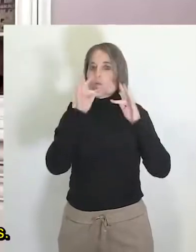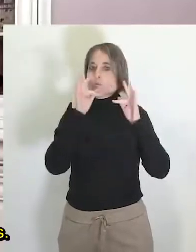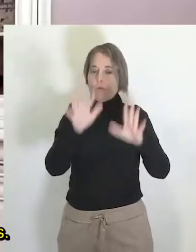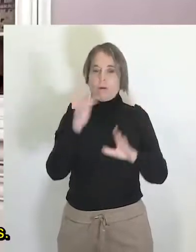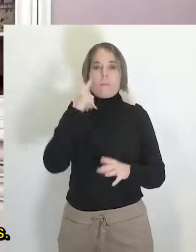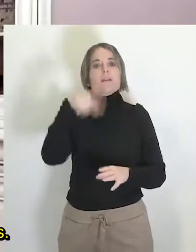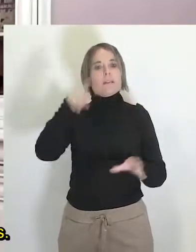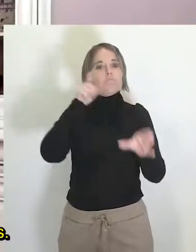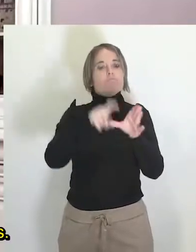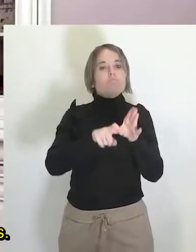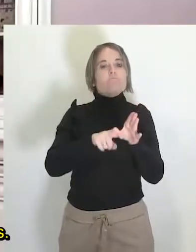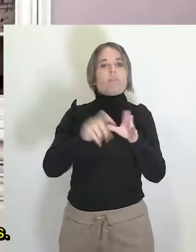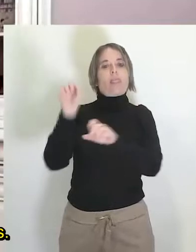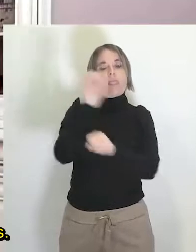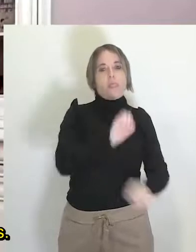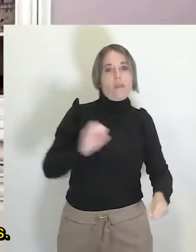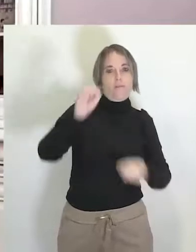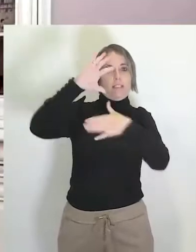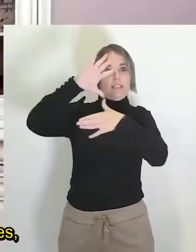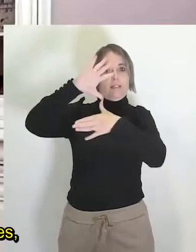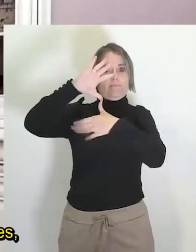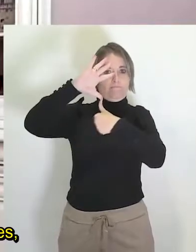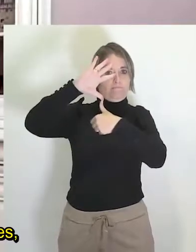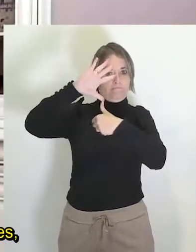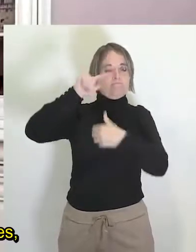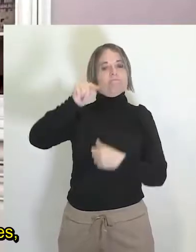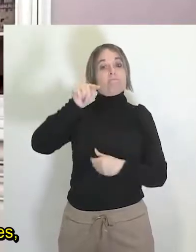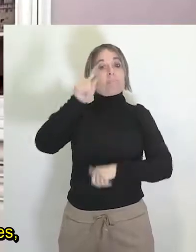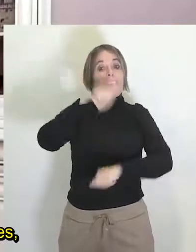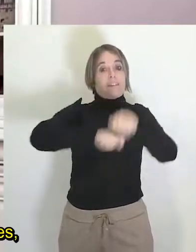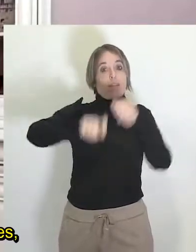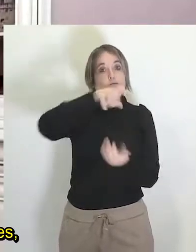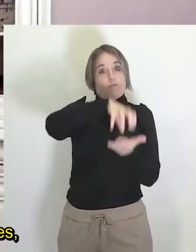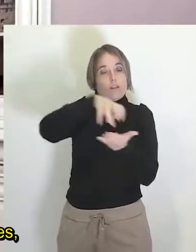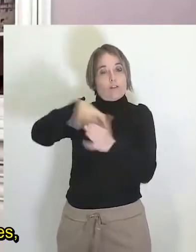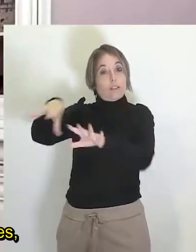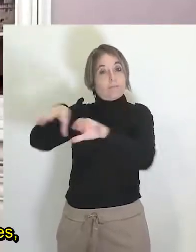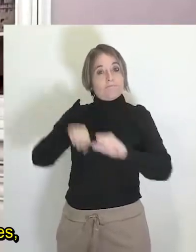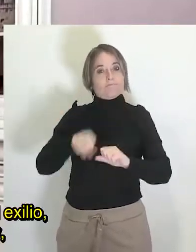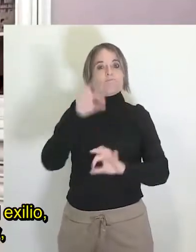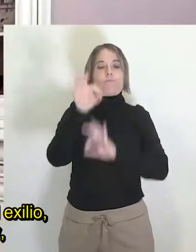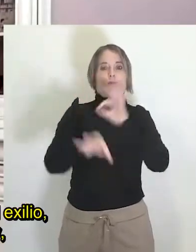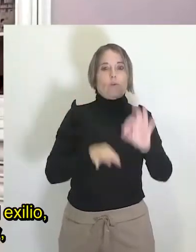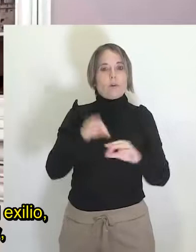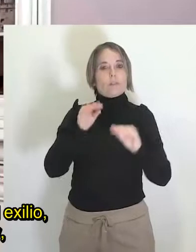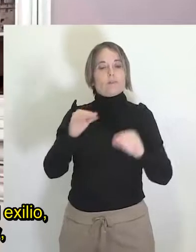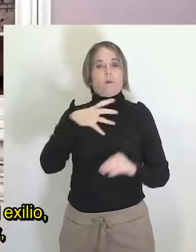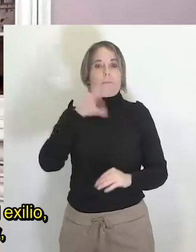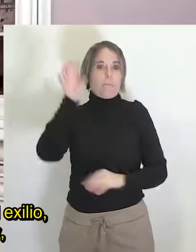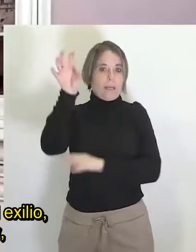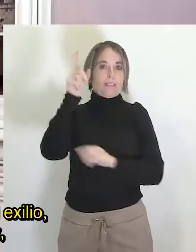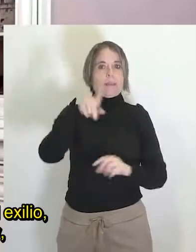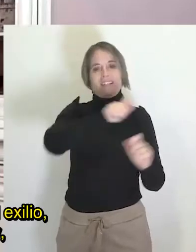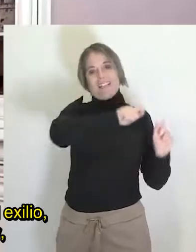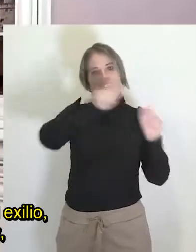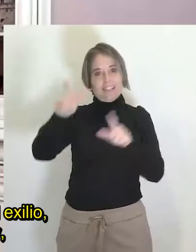e integrante de la Iniciativa Mesoamericana de Defensoras. Estas asociaciones, junto con otras organizaciones en el propio país y